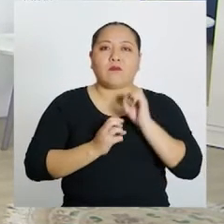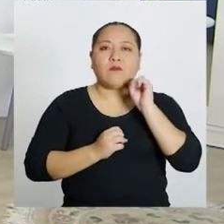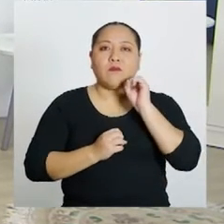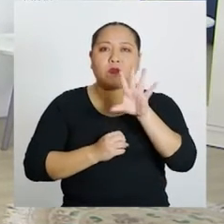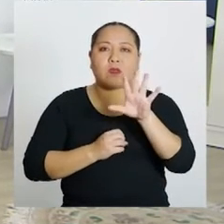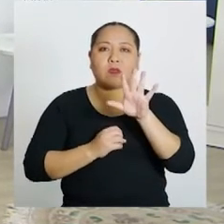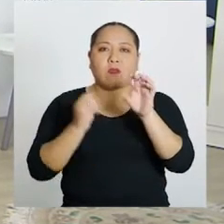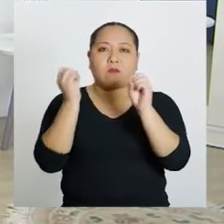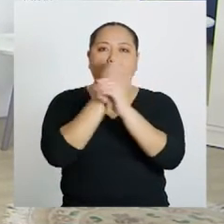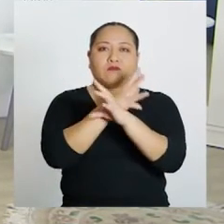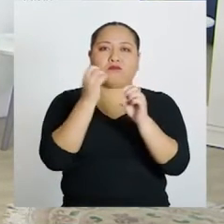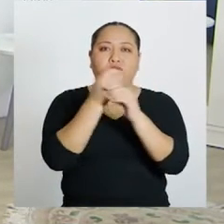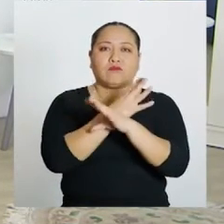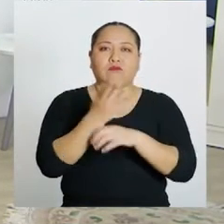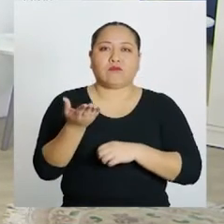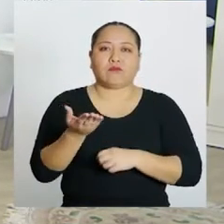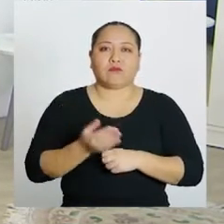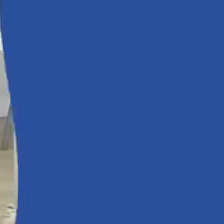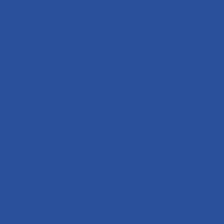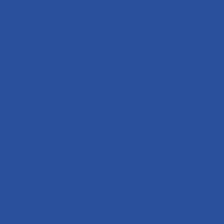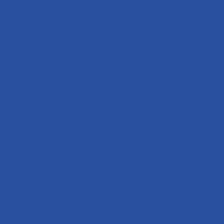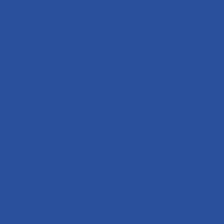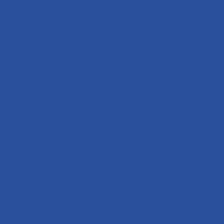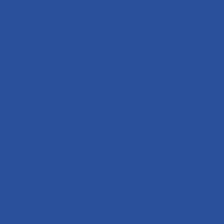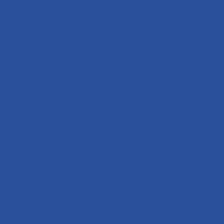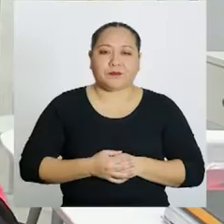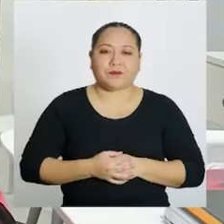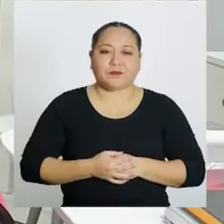proyectando videollamada.